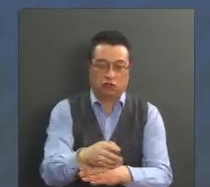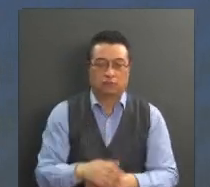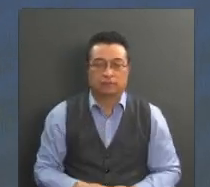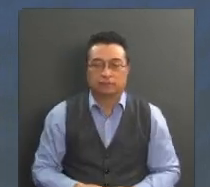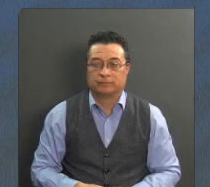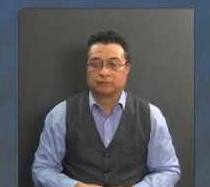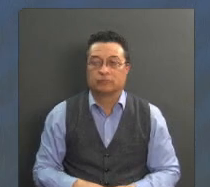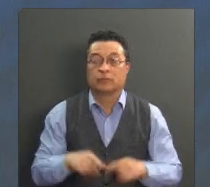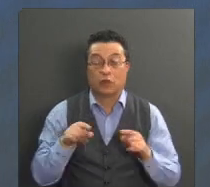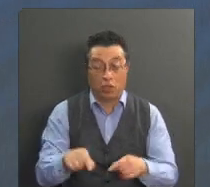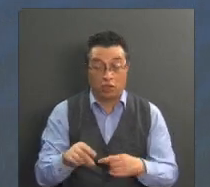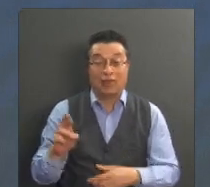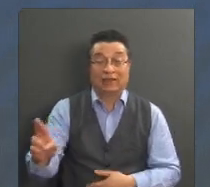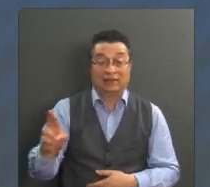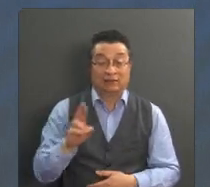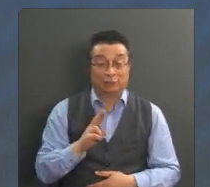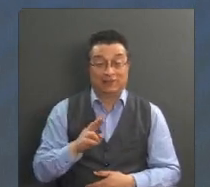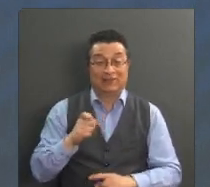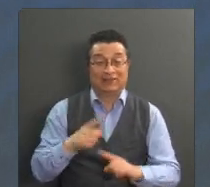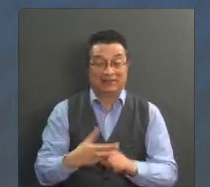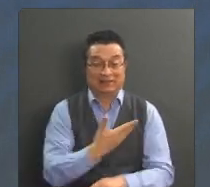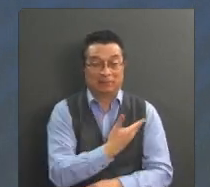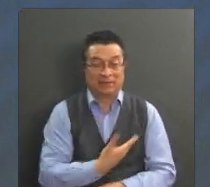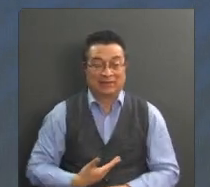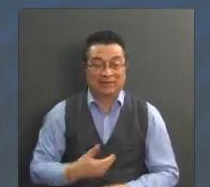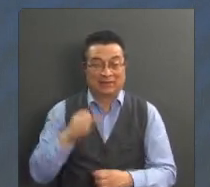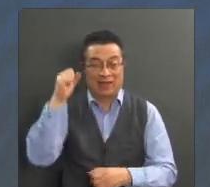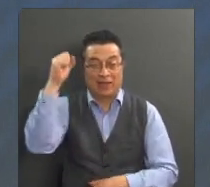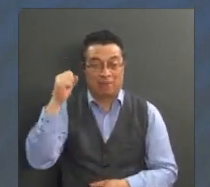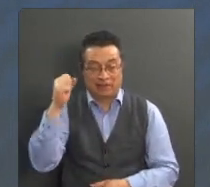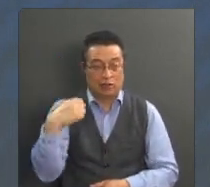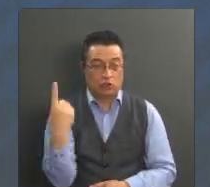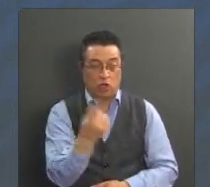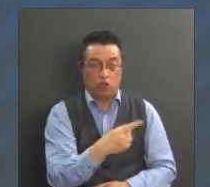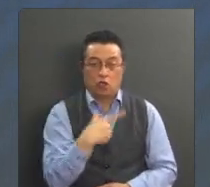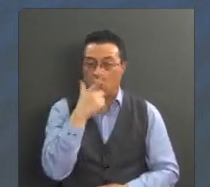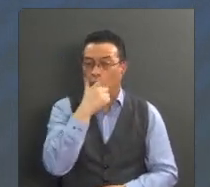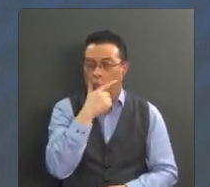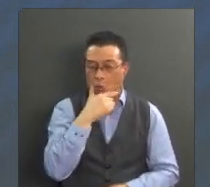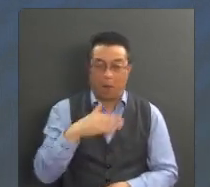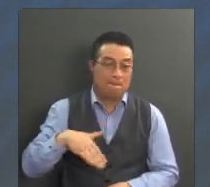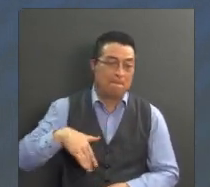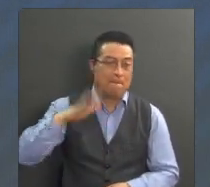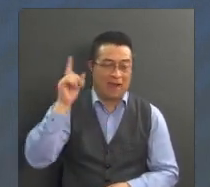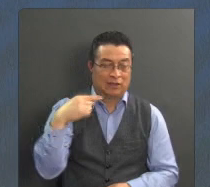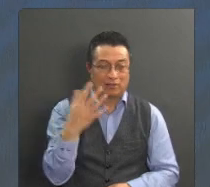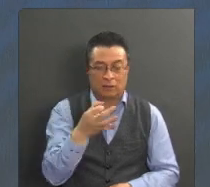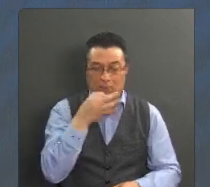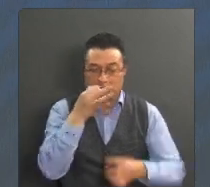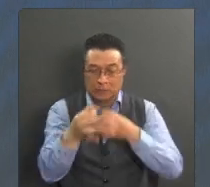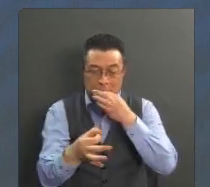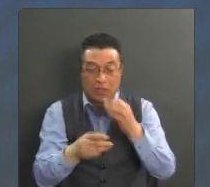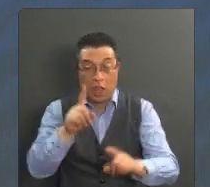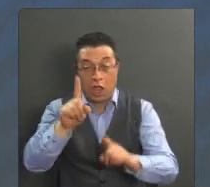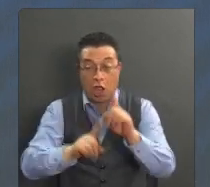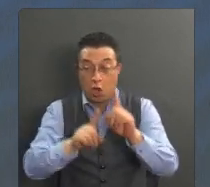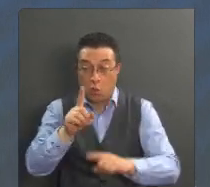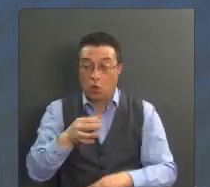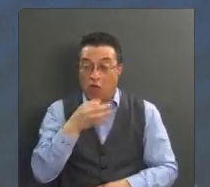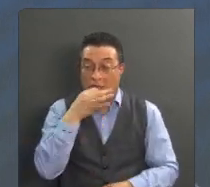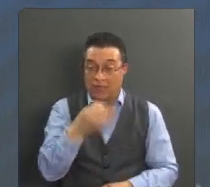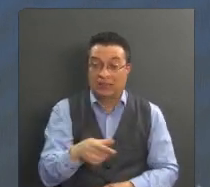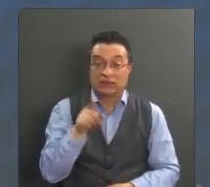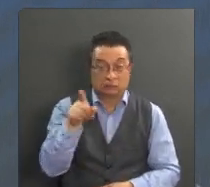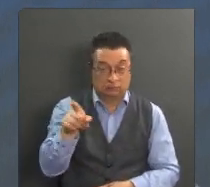día la respuesta del expresidente Sebastián Piñera, que era la gran duda, ¿no? Y por lo que hemos dicho, porque hay convencionales que revelan que efectivamente